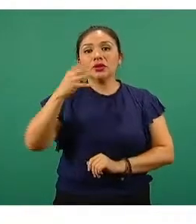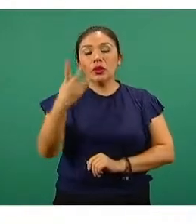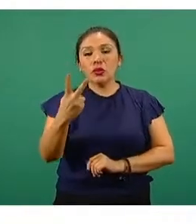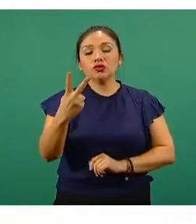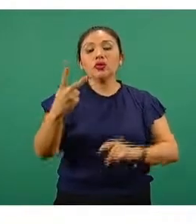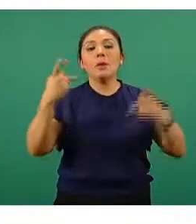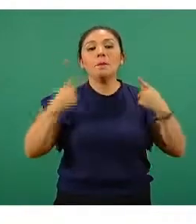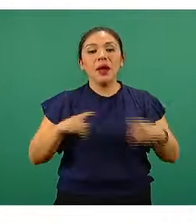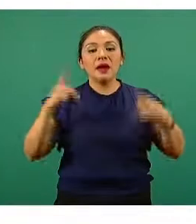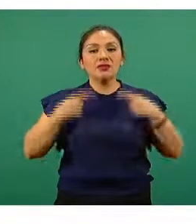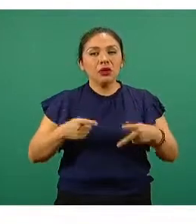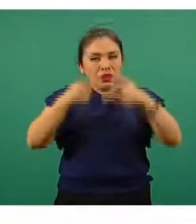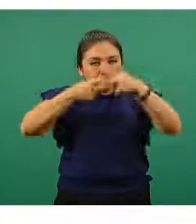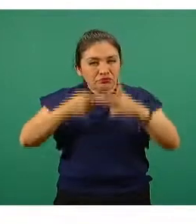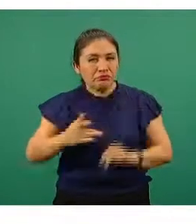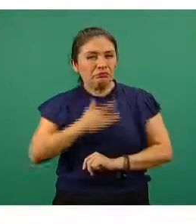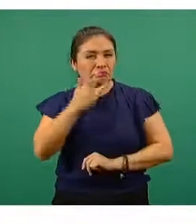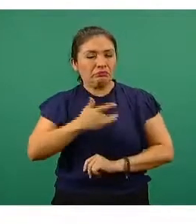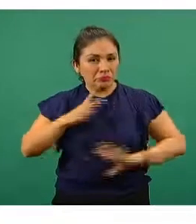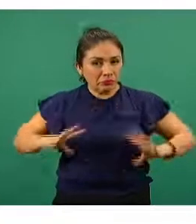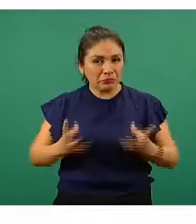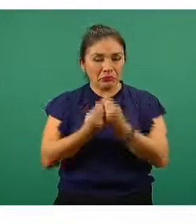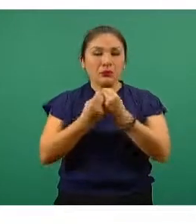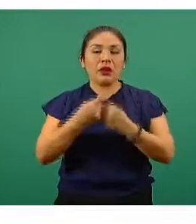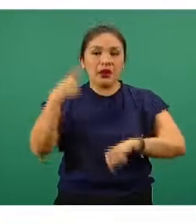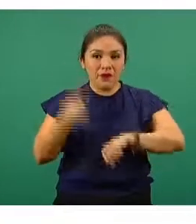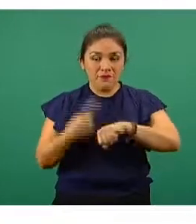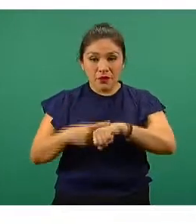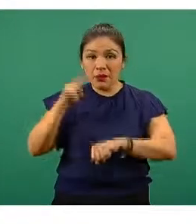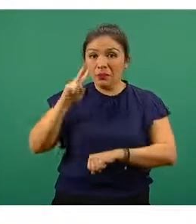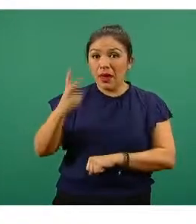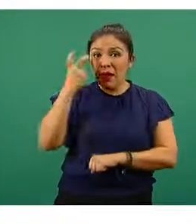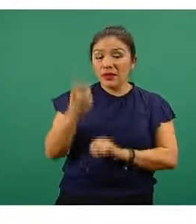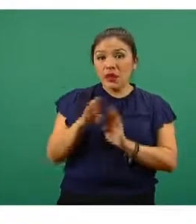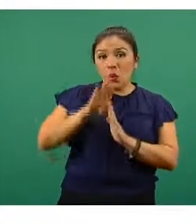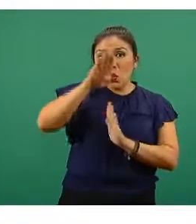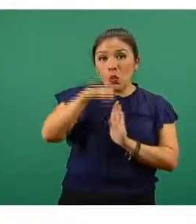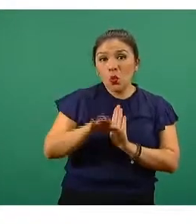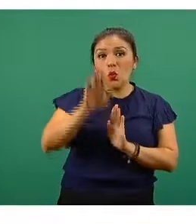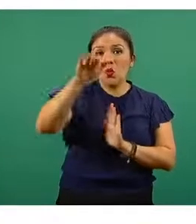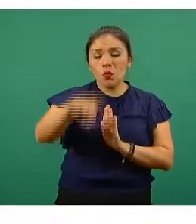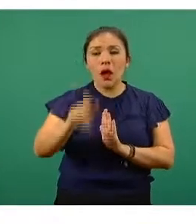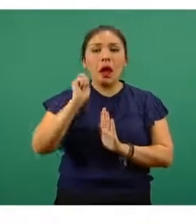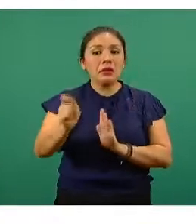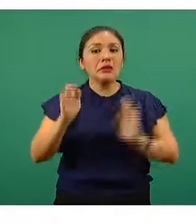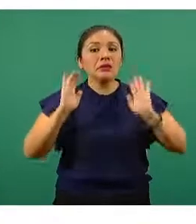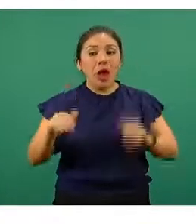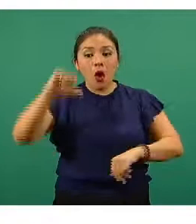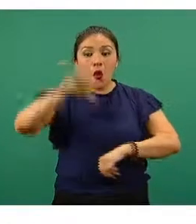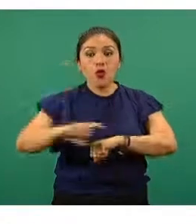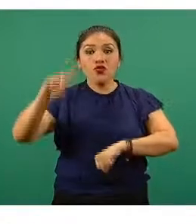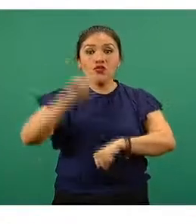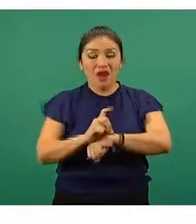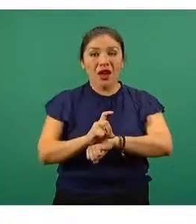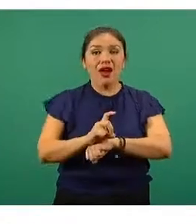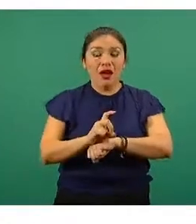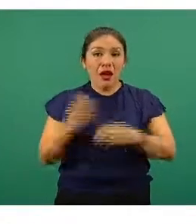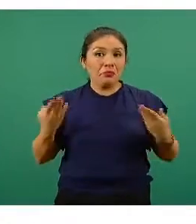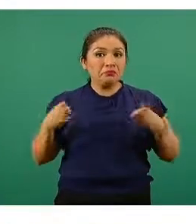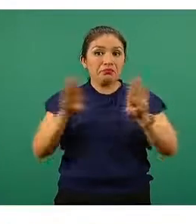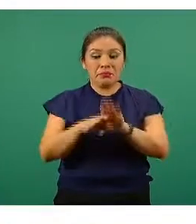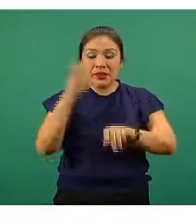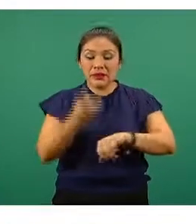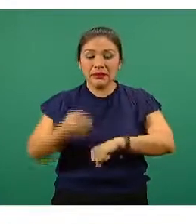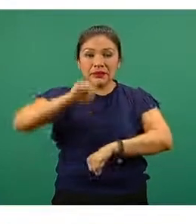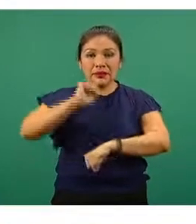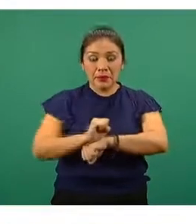2.534.682 casos estimados en esta curva epidémica que cierra el día de hoy esta